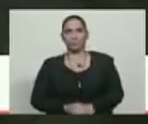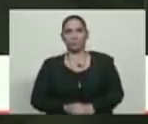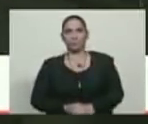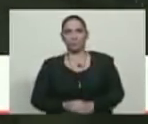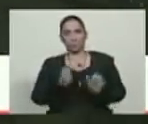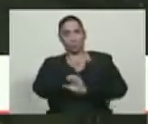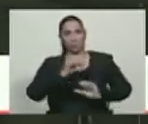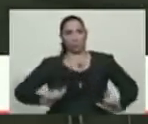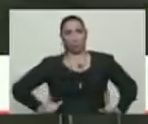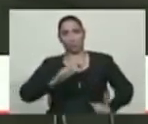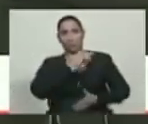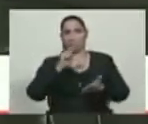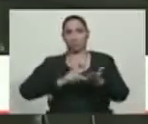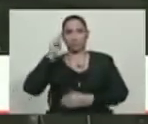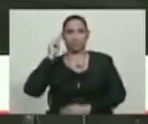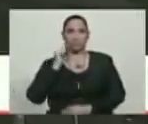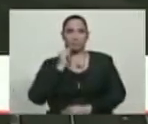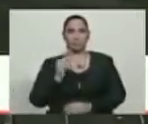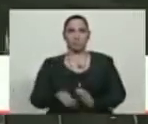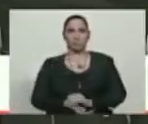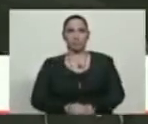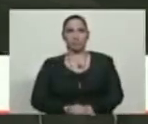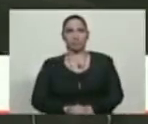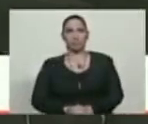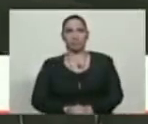Guardia Nacional Bolivariana.